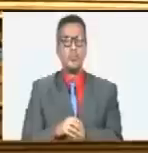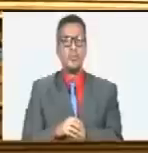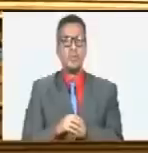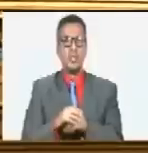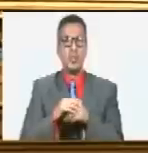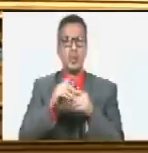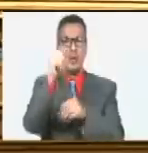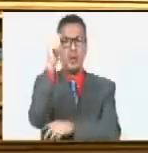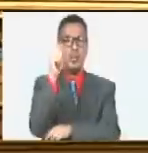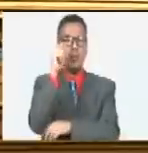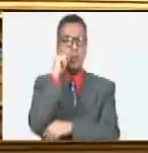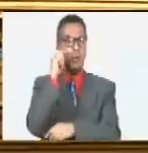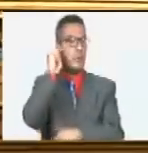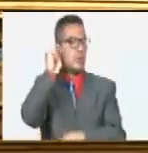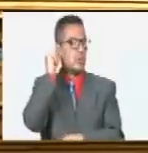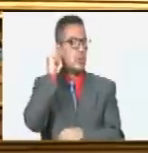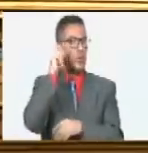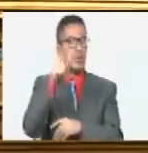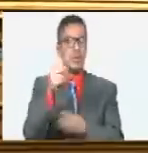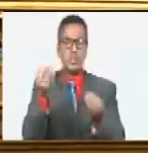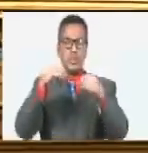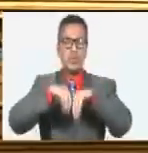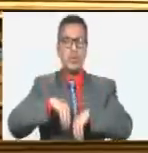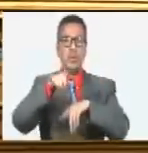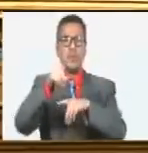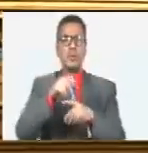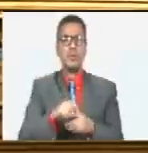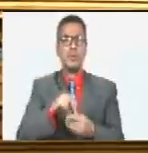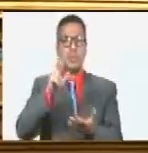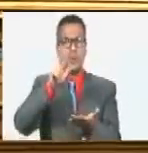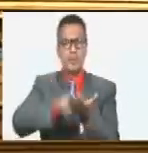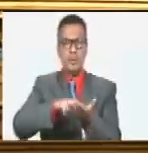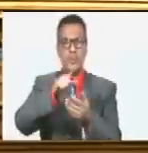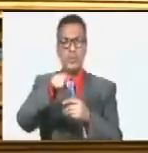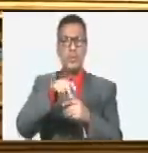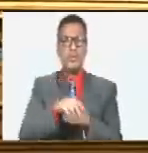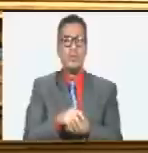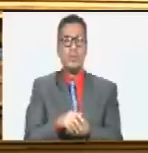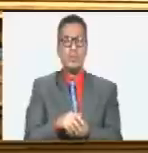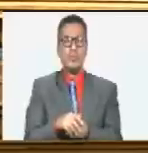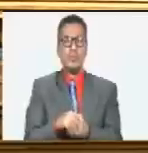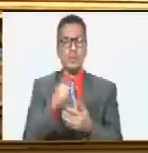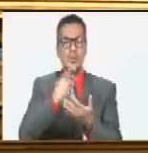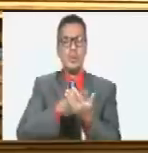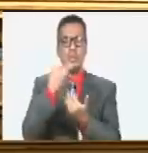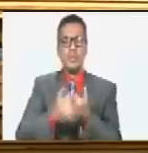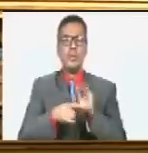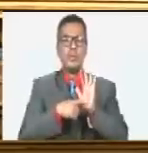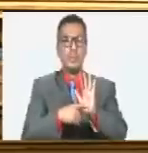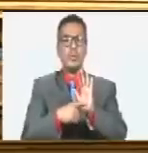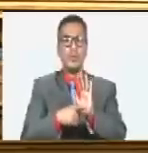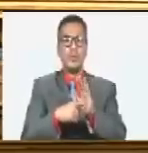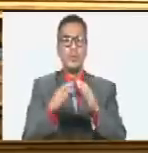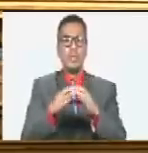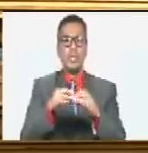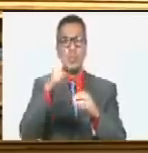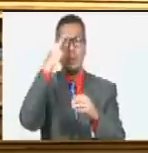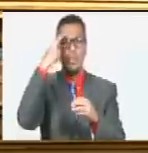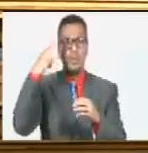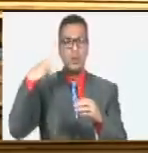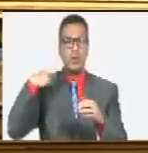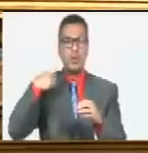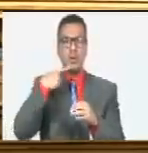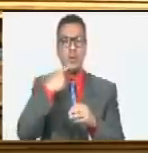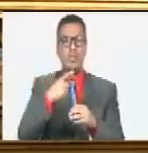y los honorables diputados que estén de acuerdo con aprobar el proyecto presentado para rendir homenaje y señalar